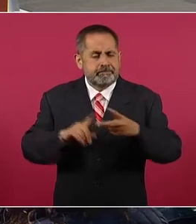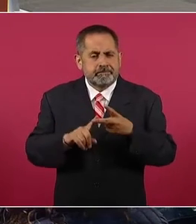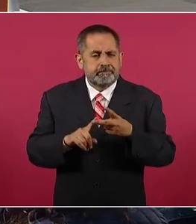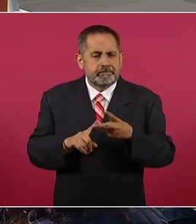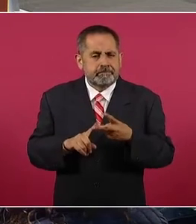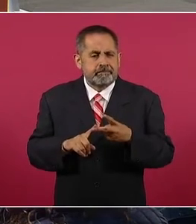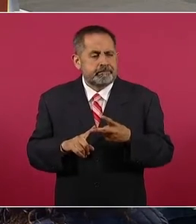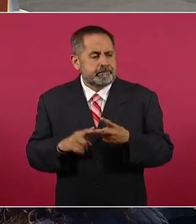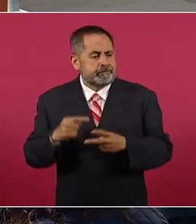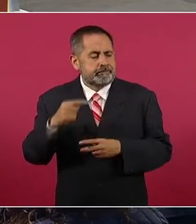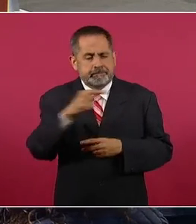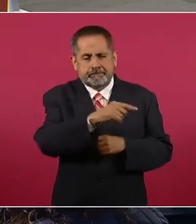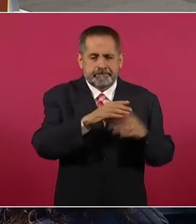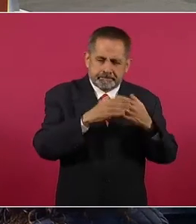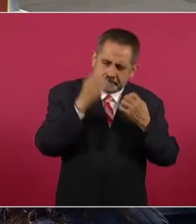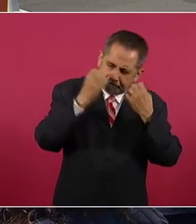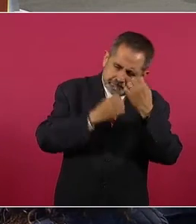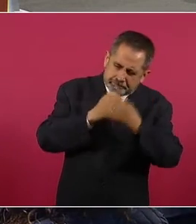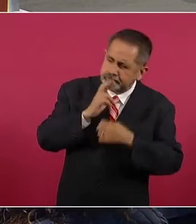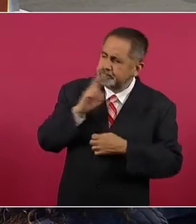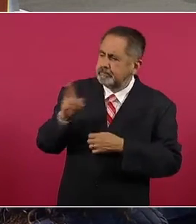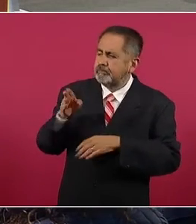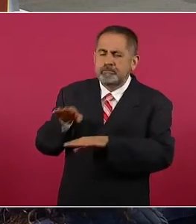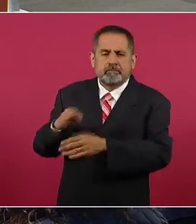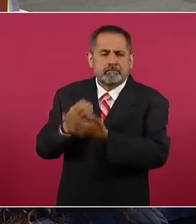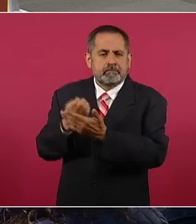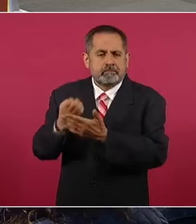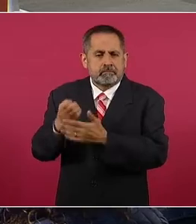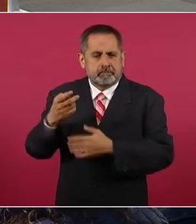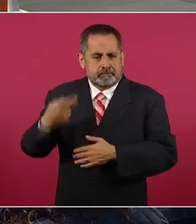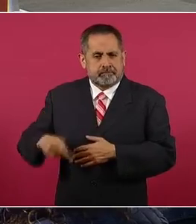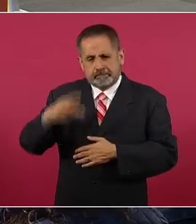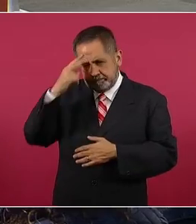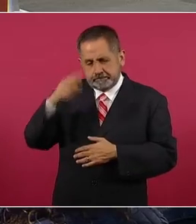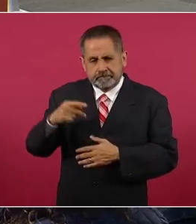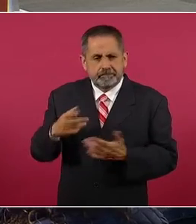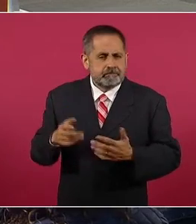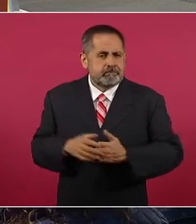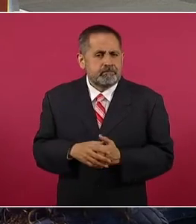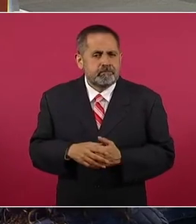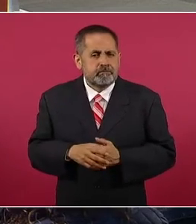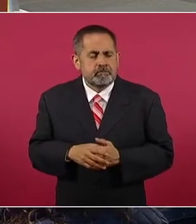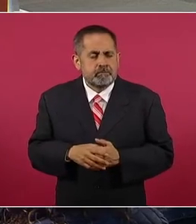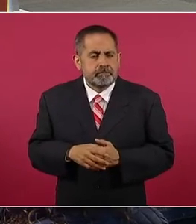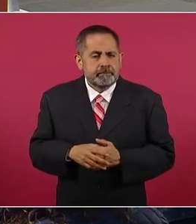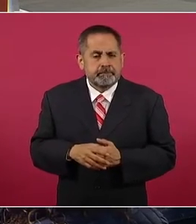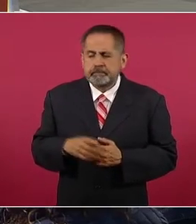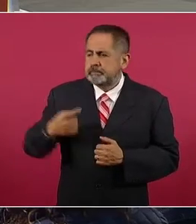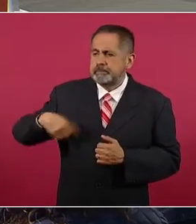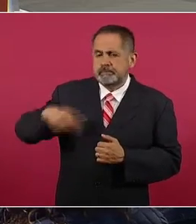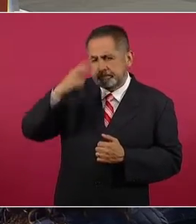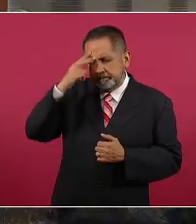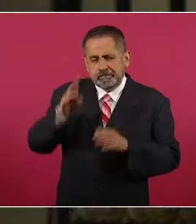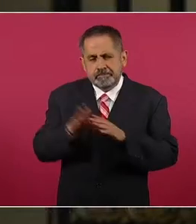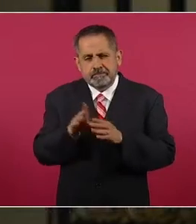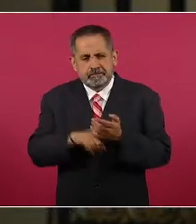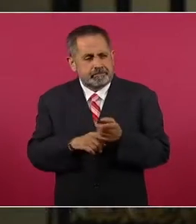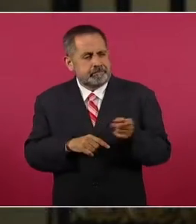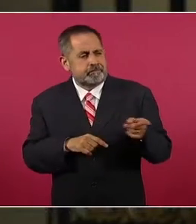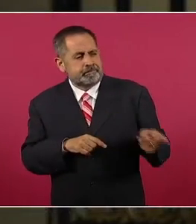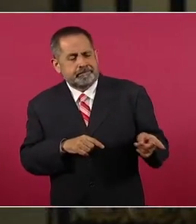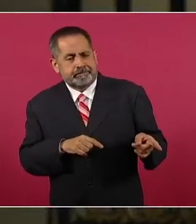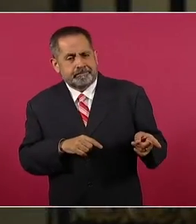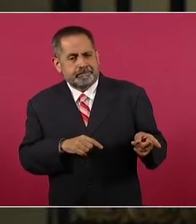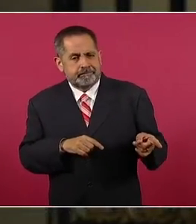evaluación a los resultados económicos que tiene nuestro país. ¿Cómo interpretar, presidente, que un organismo de